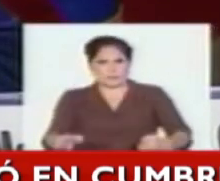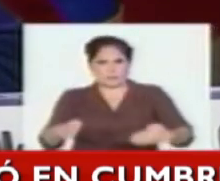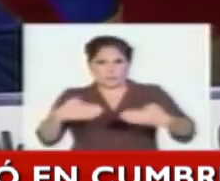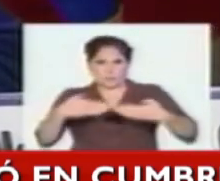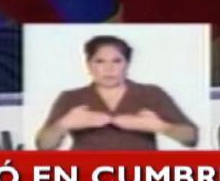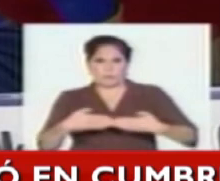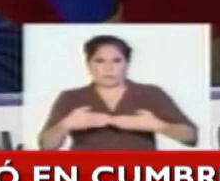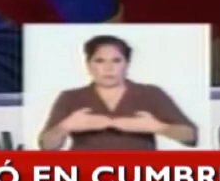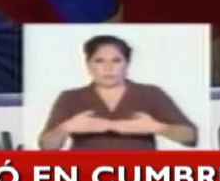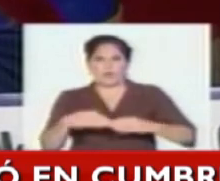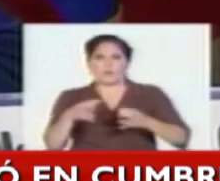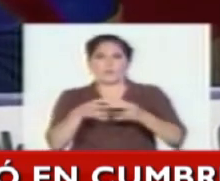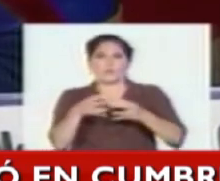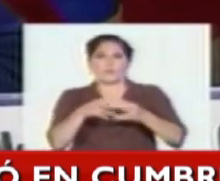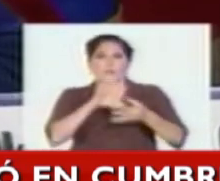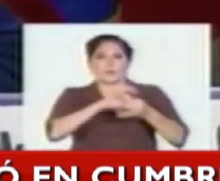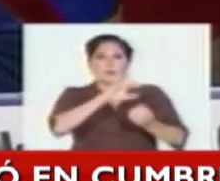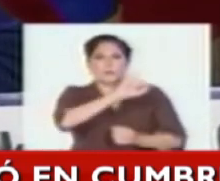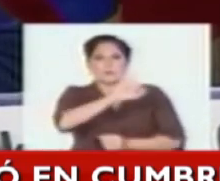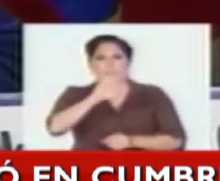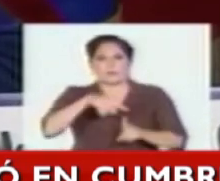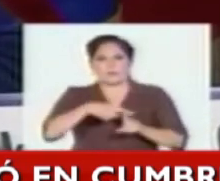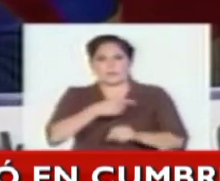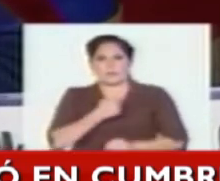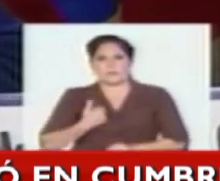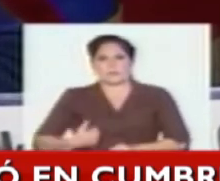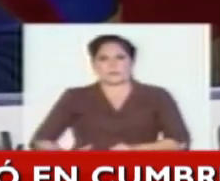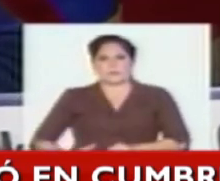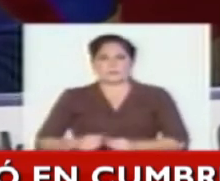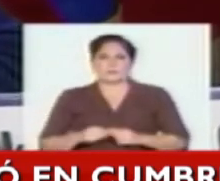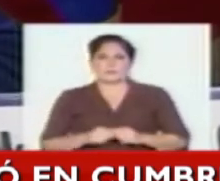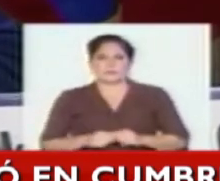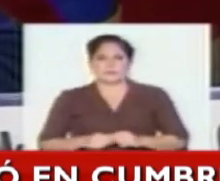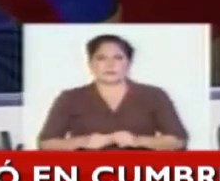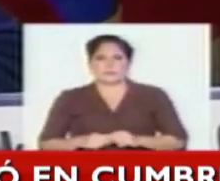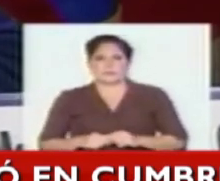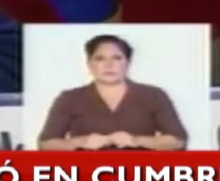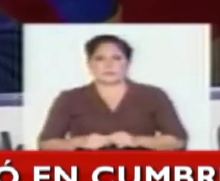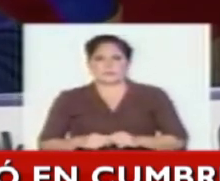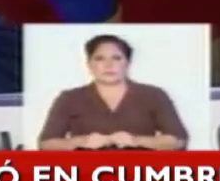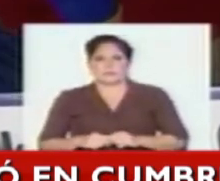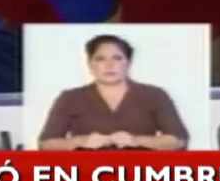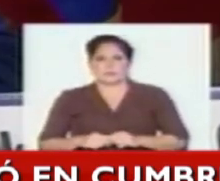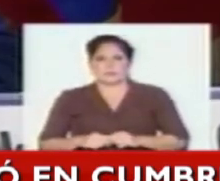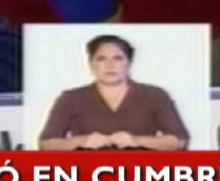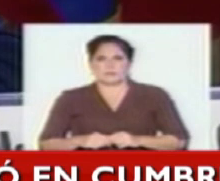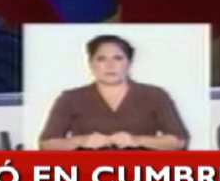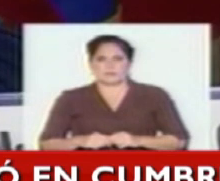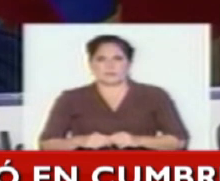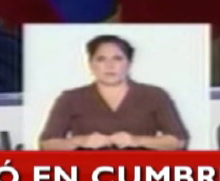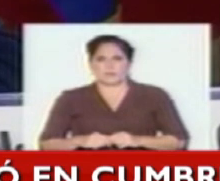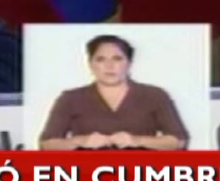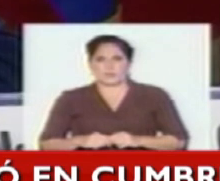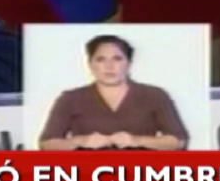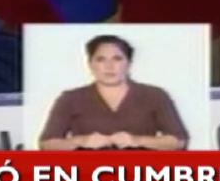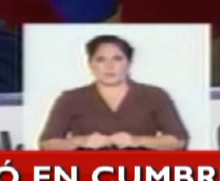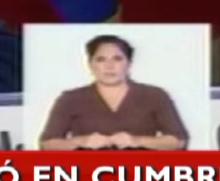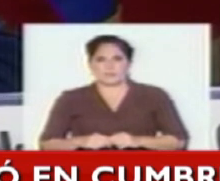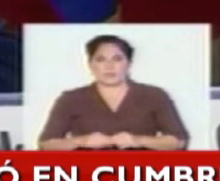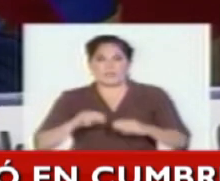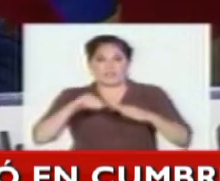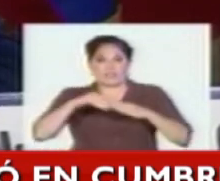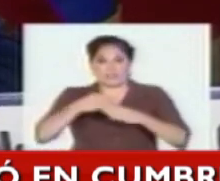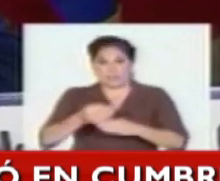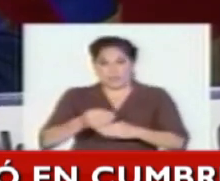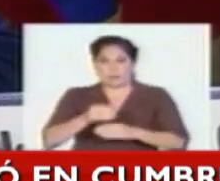la Cumbre del grupo g77 y China desarrollada Durante los días